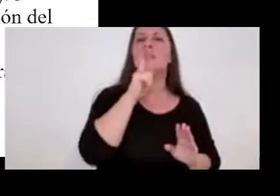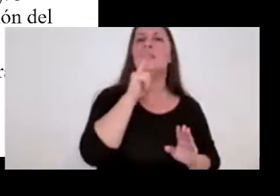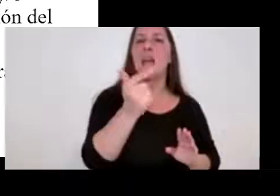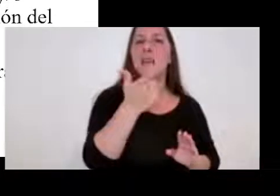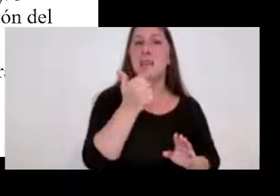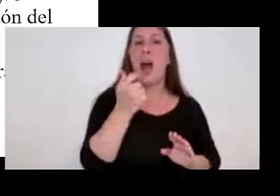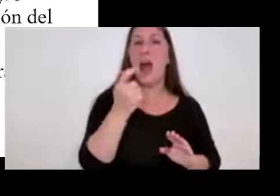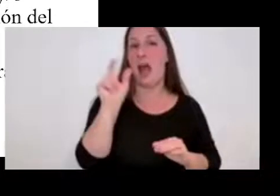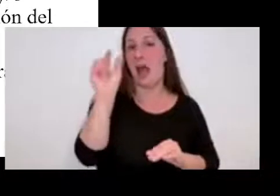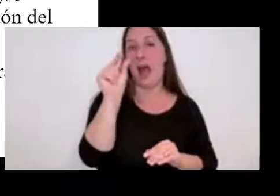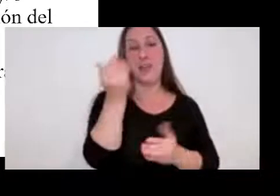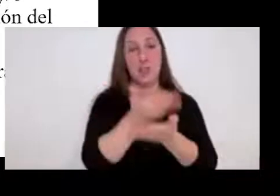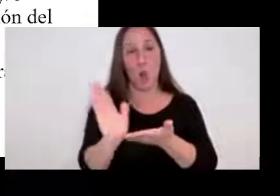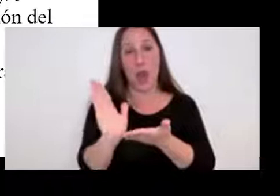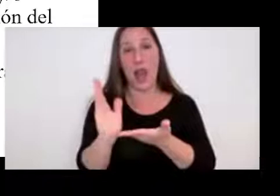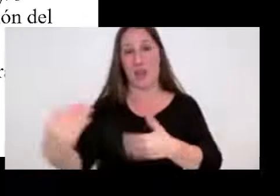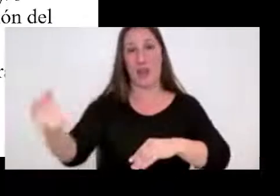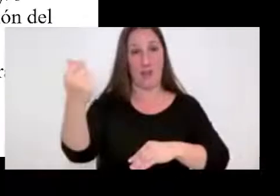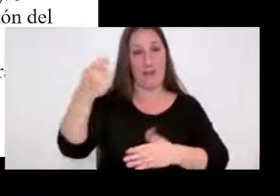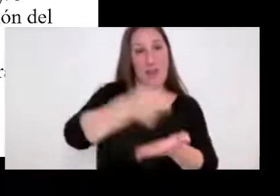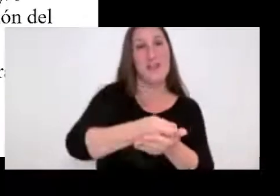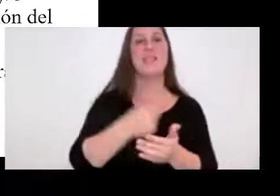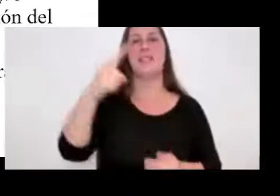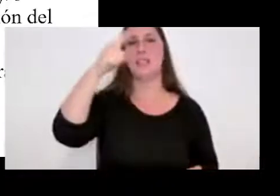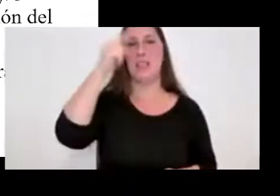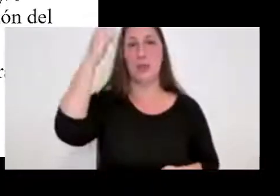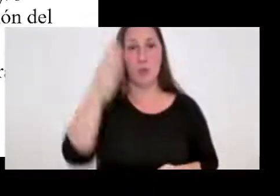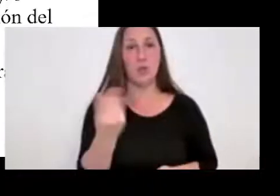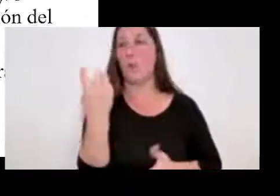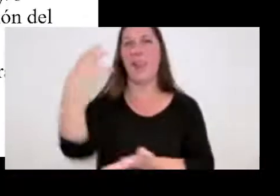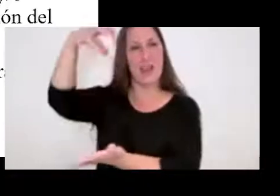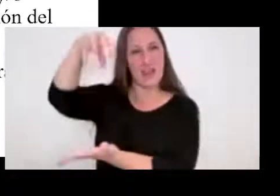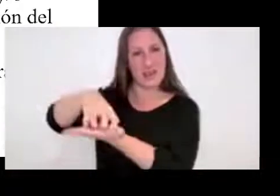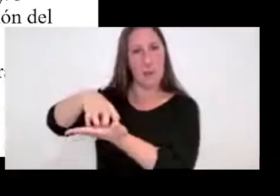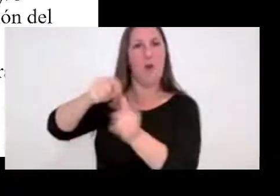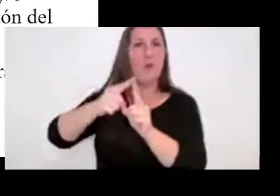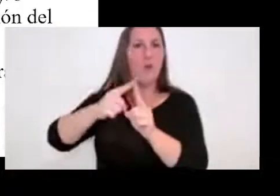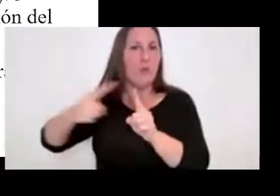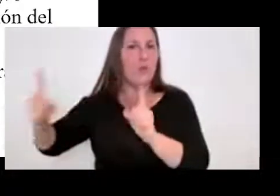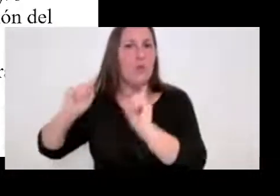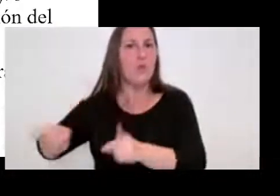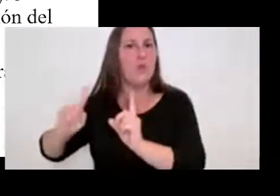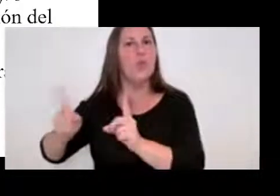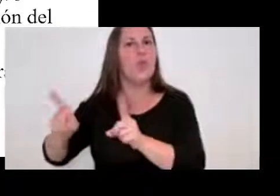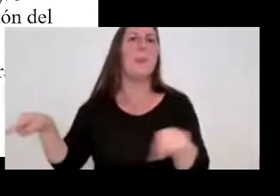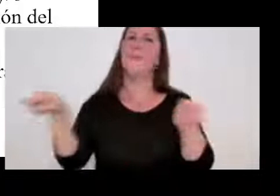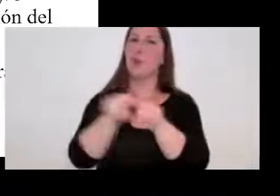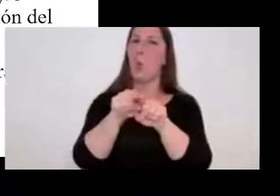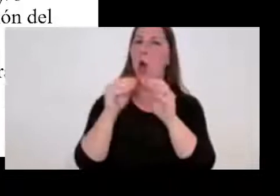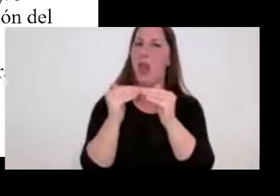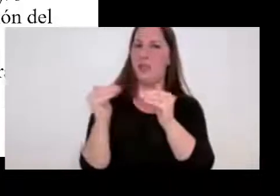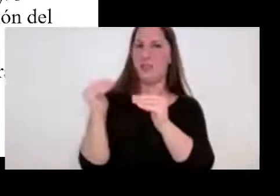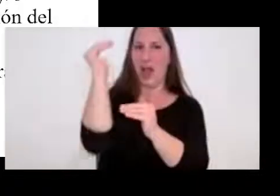ingresar es del 7%, porque como establecimiento permanente va a estar alcanzado igual a la escala, en